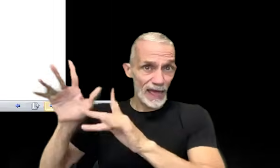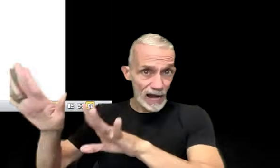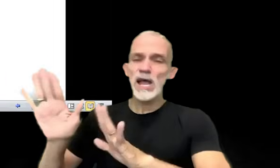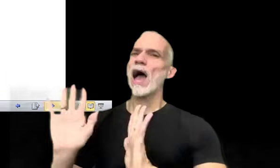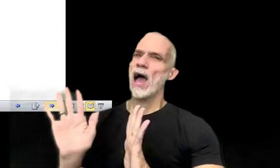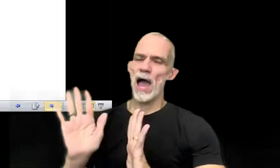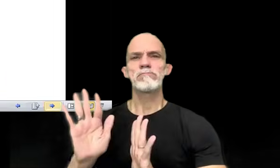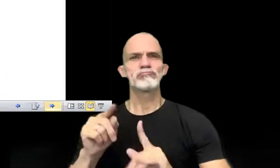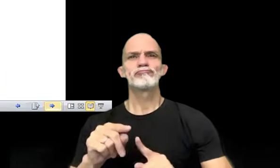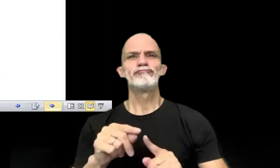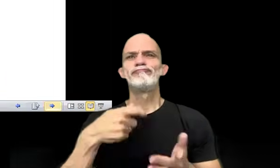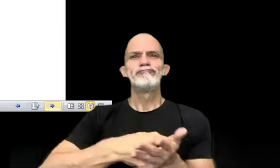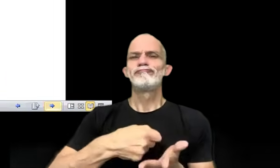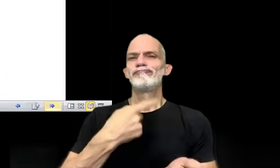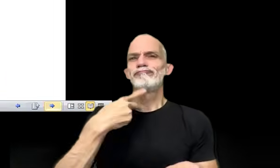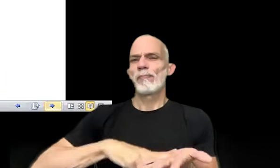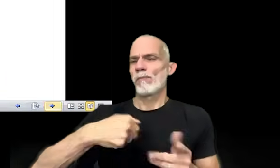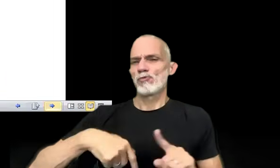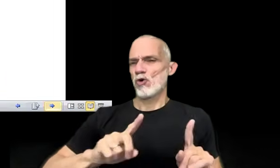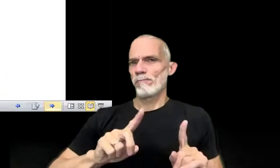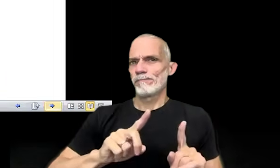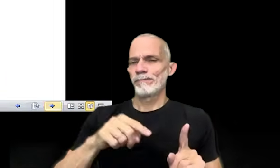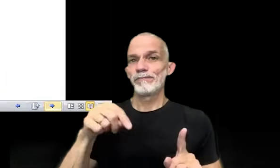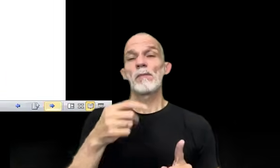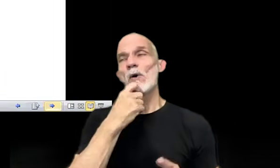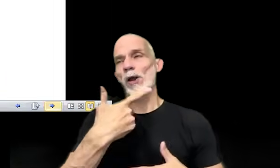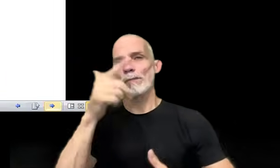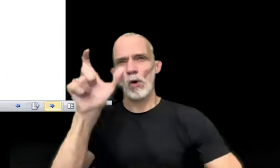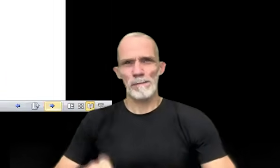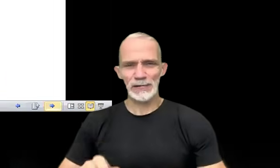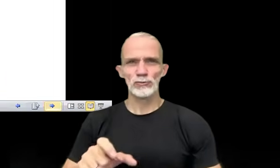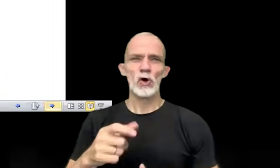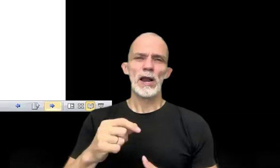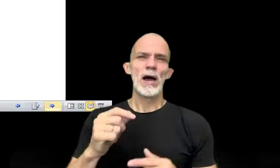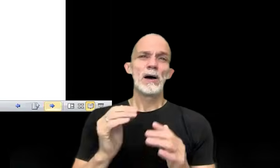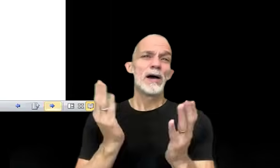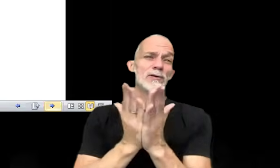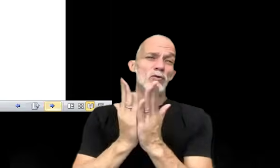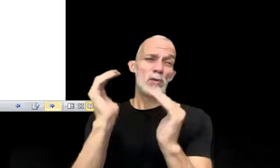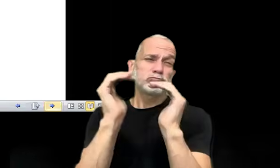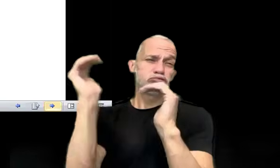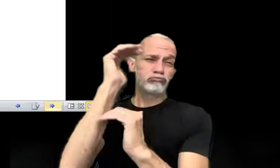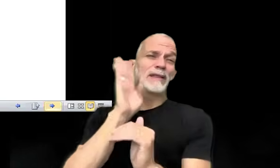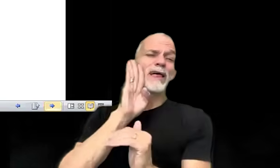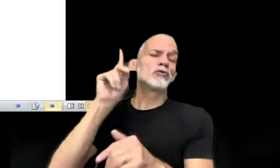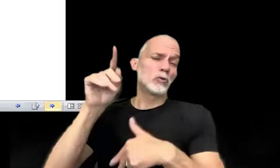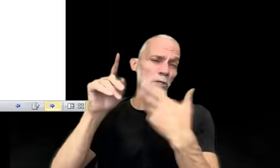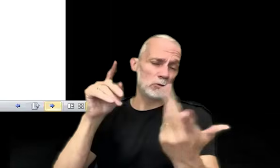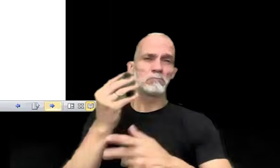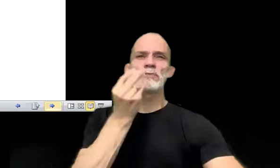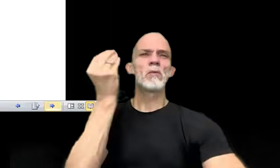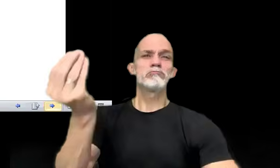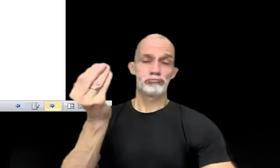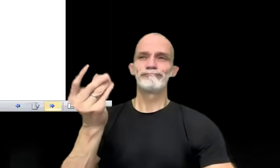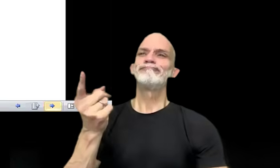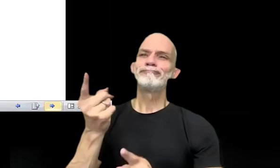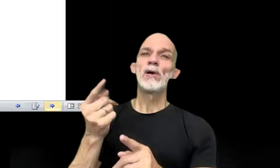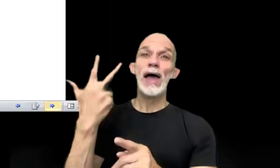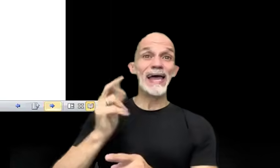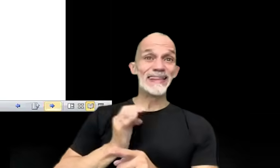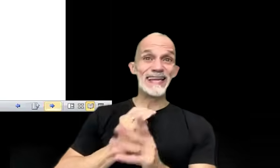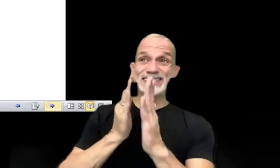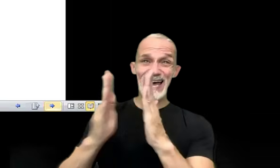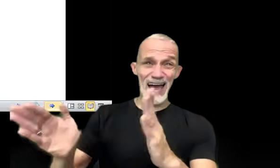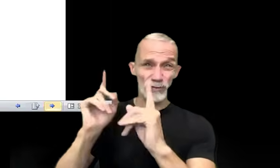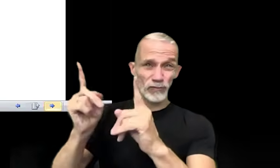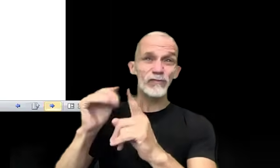que si una persona, por ejemplo, va a hacer un posgrado en Estados Unidos y pasa